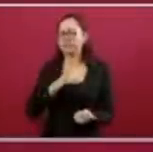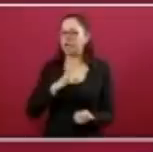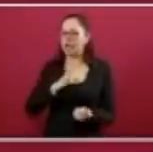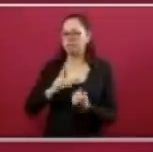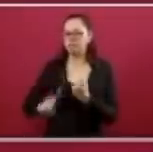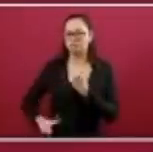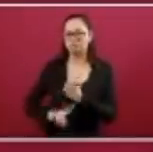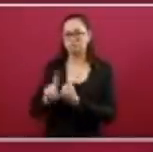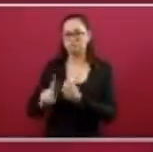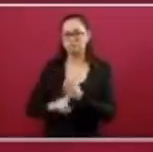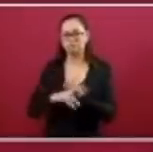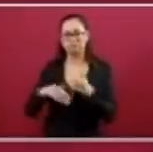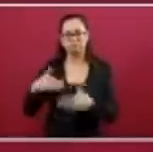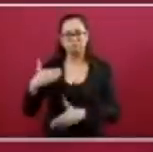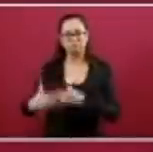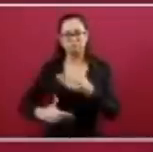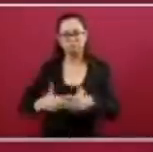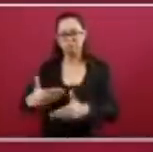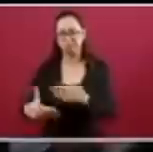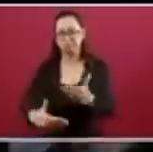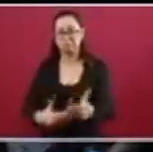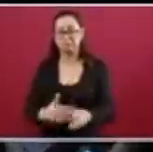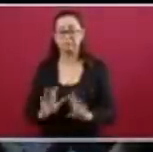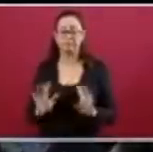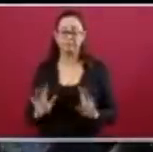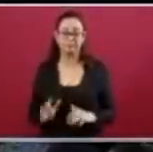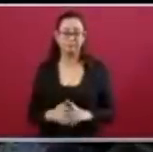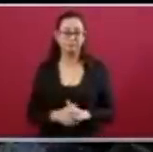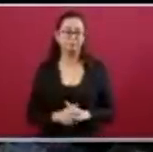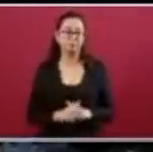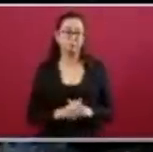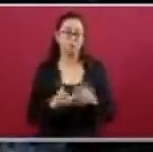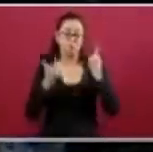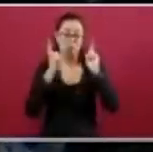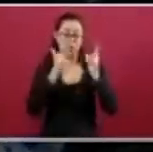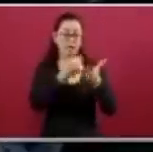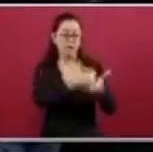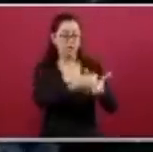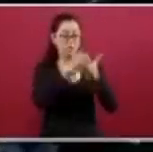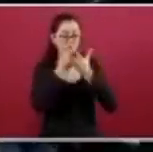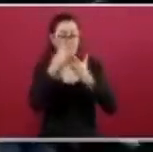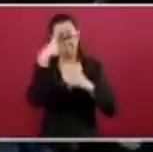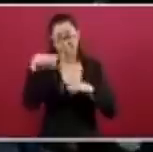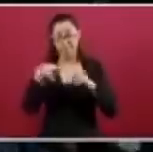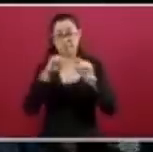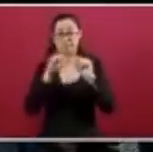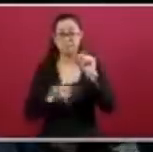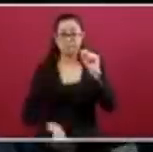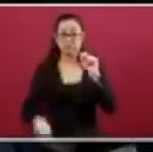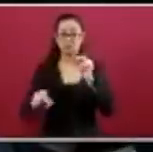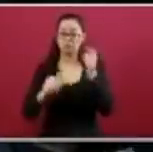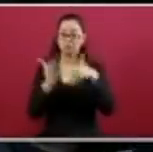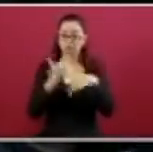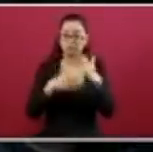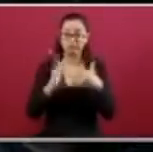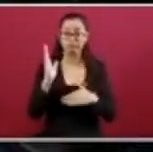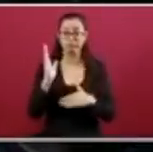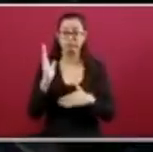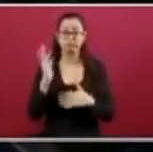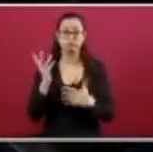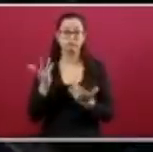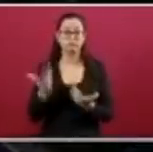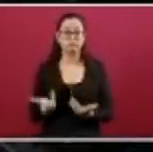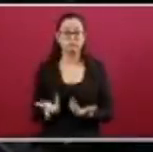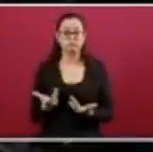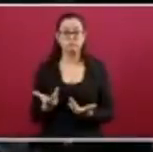atravesando en el país, que nos ayuden a sacar adelante a México, que nos ayuden a enfrentar la